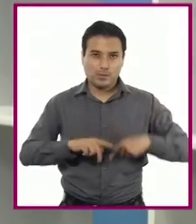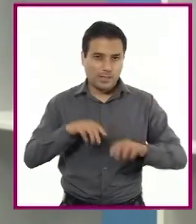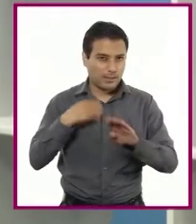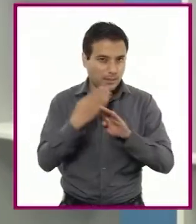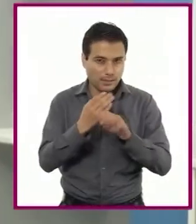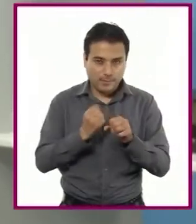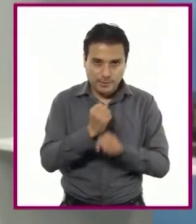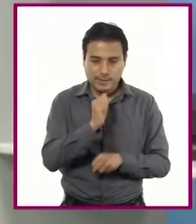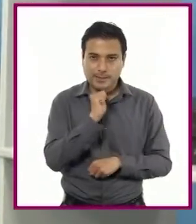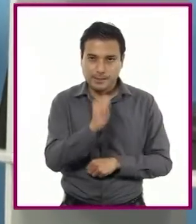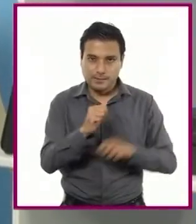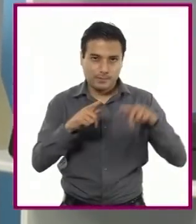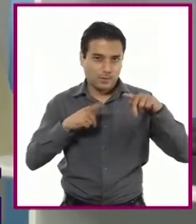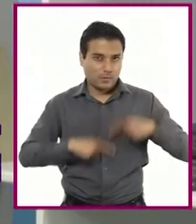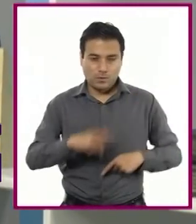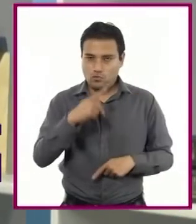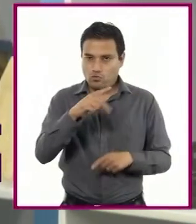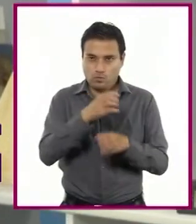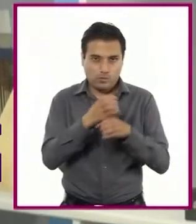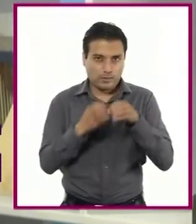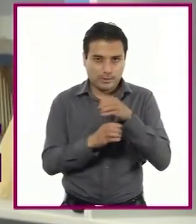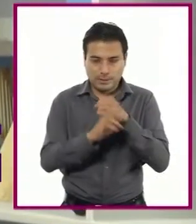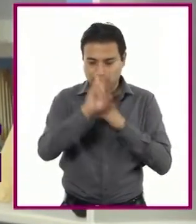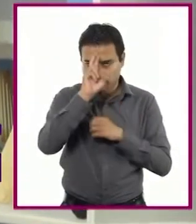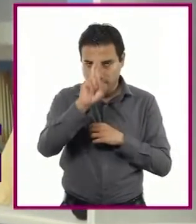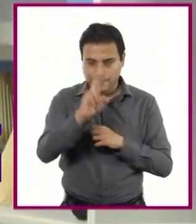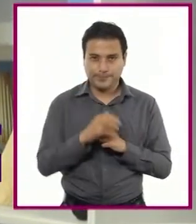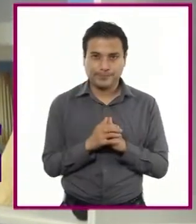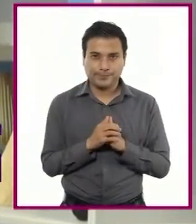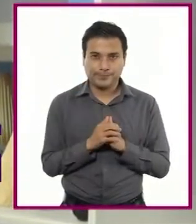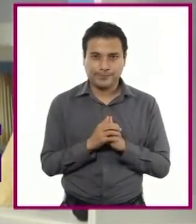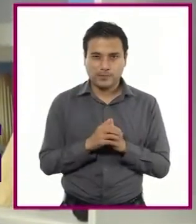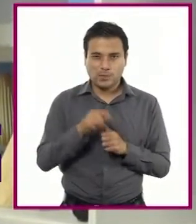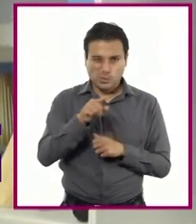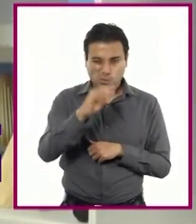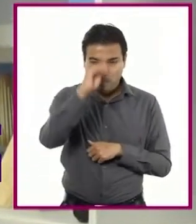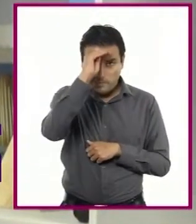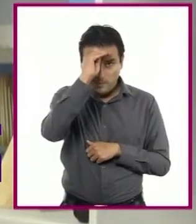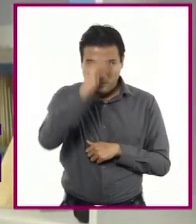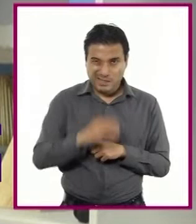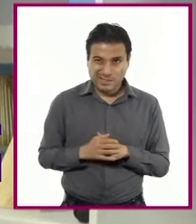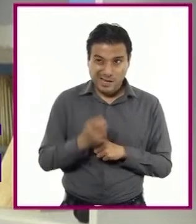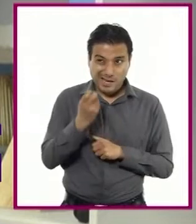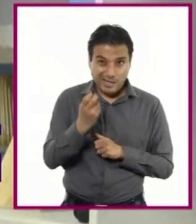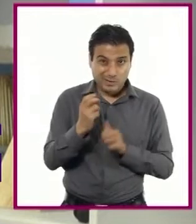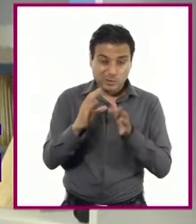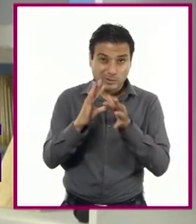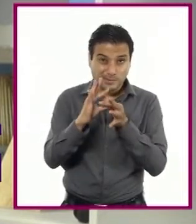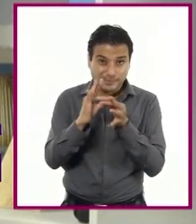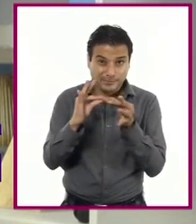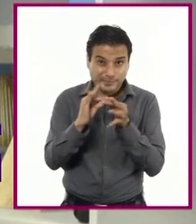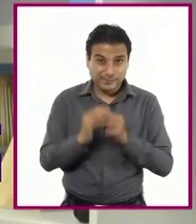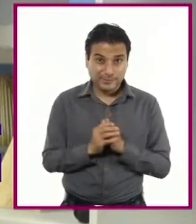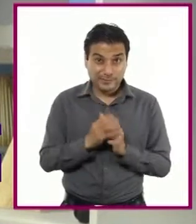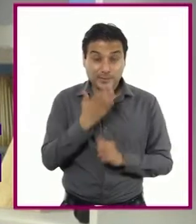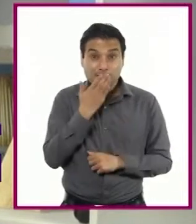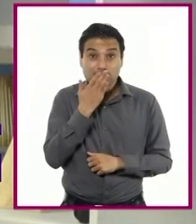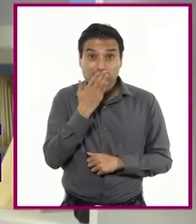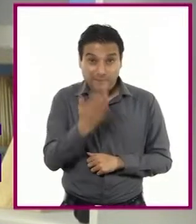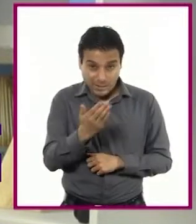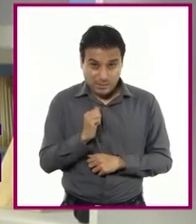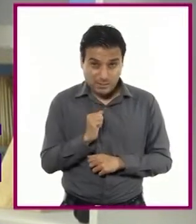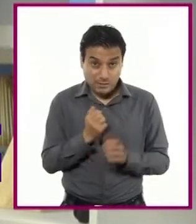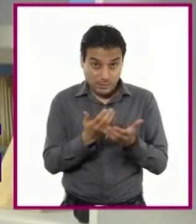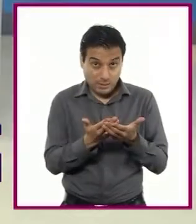cada uno lo que es suyo. ¿Crees que estos preceptos del derecho ulpiano sean vigentes en la